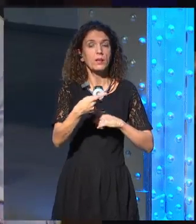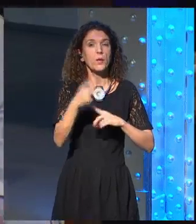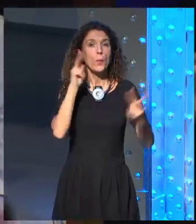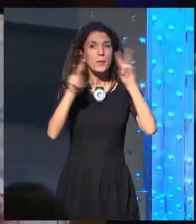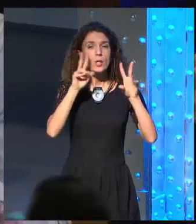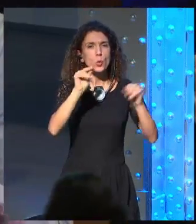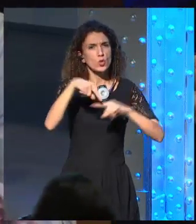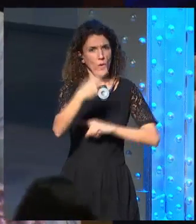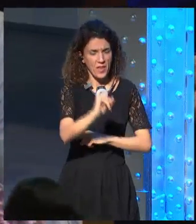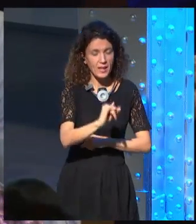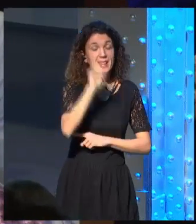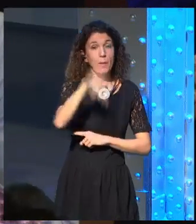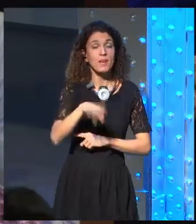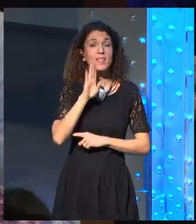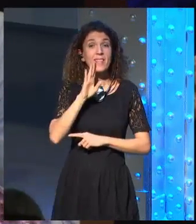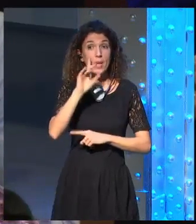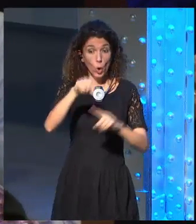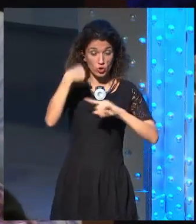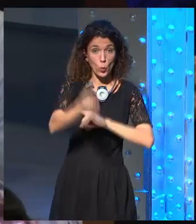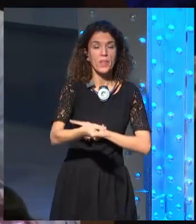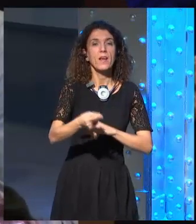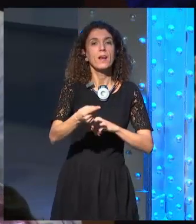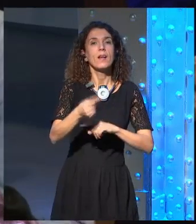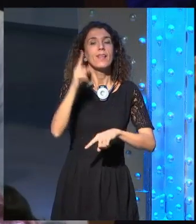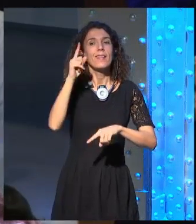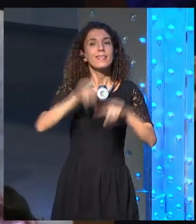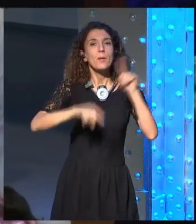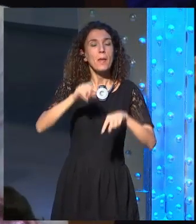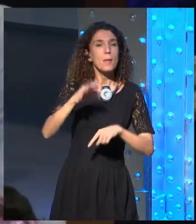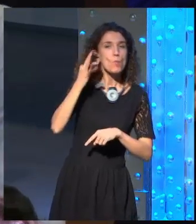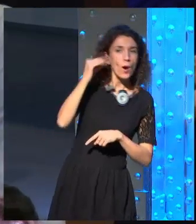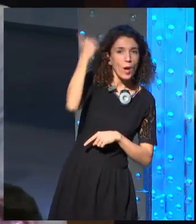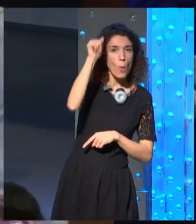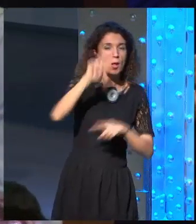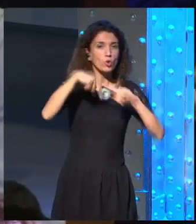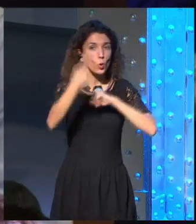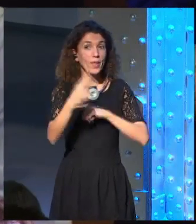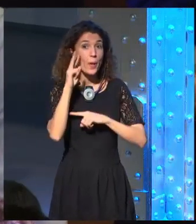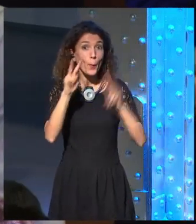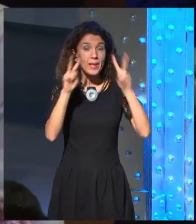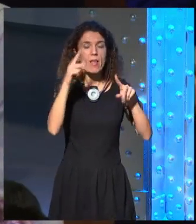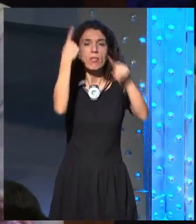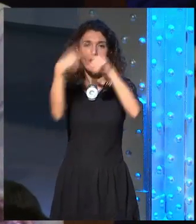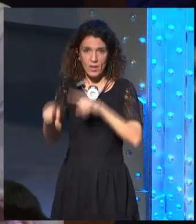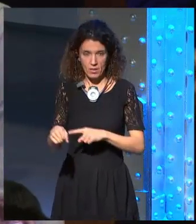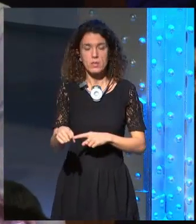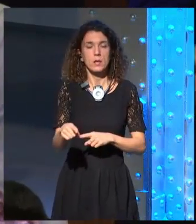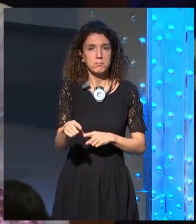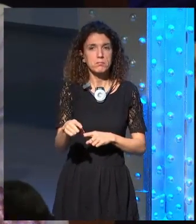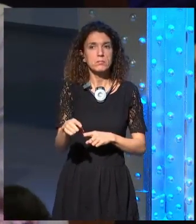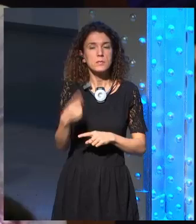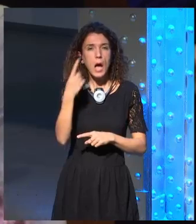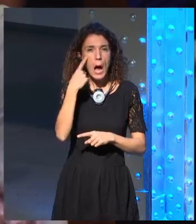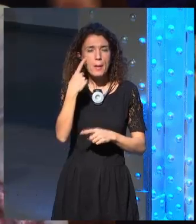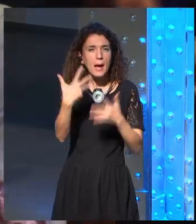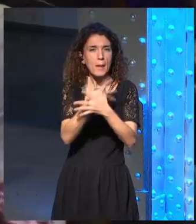ver. Y también comenta que esos efectos son diferentes en las mujeres y en los hombres. Y me gustaría que nos dijese